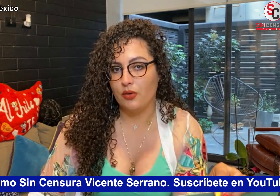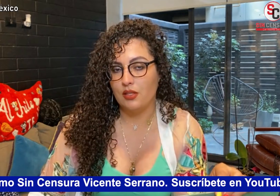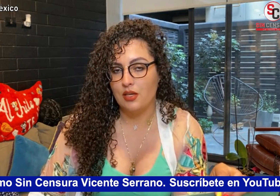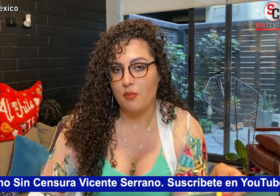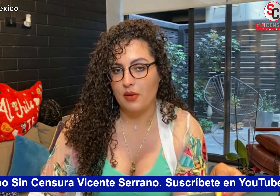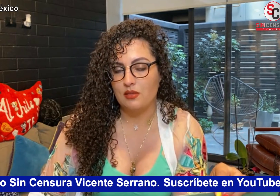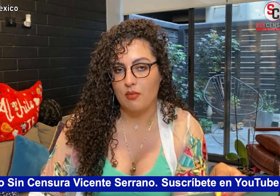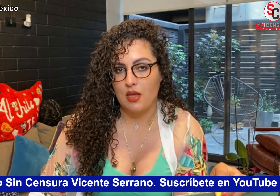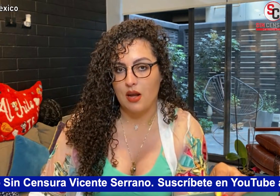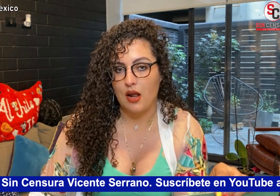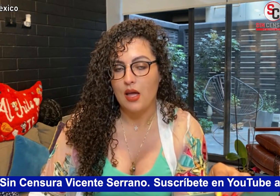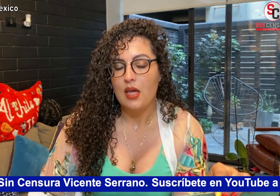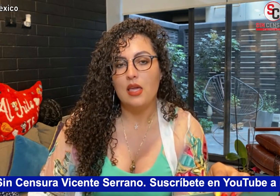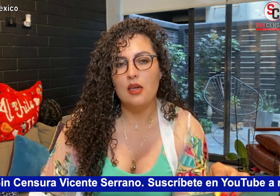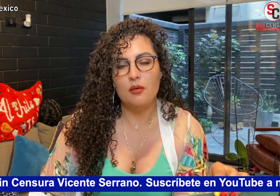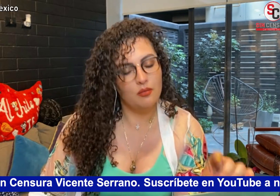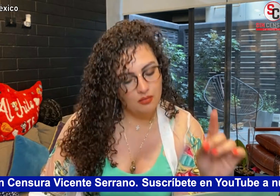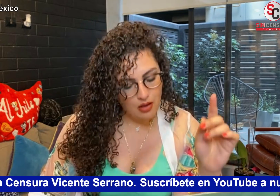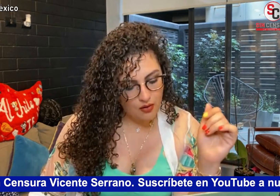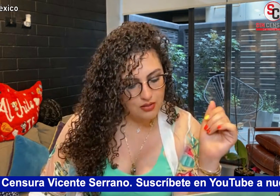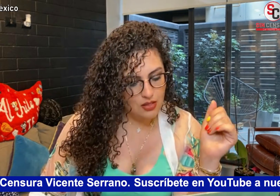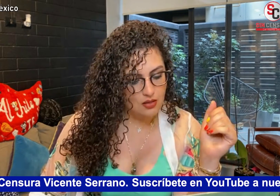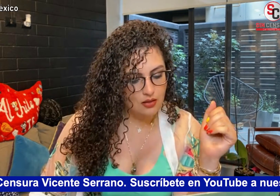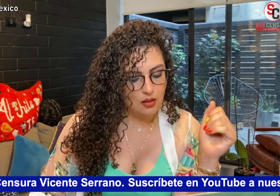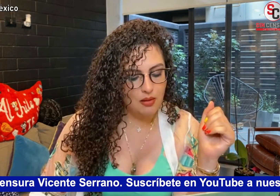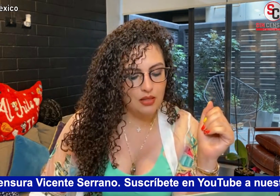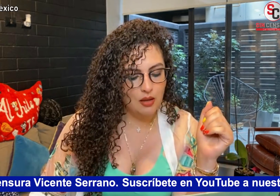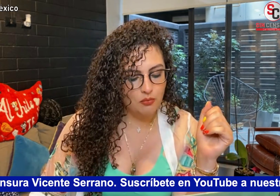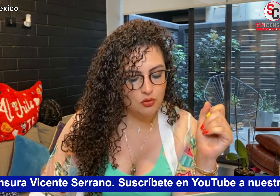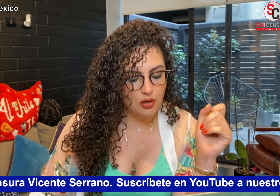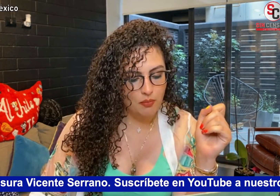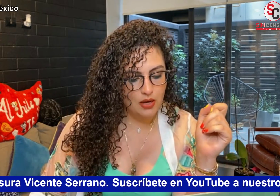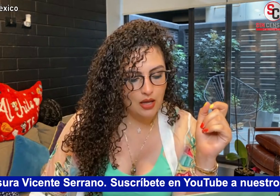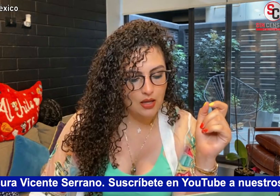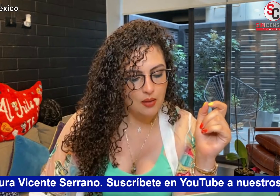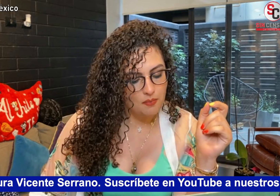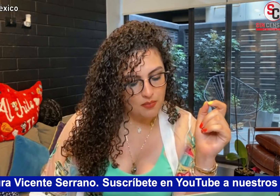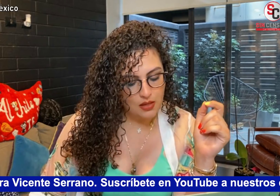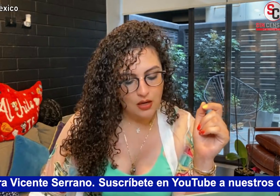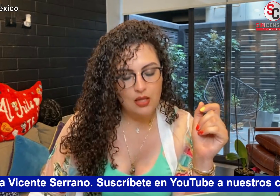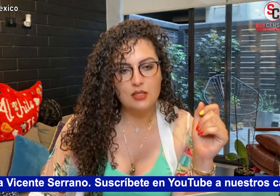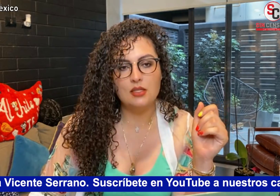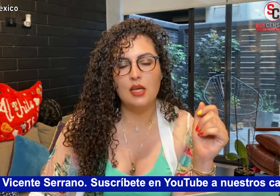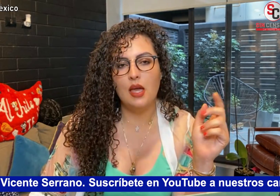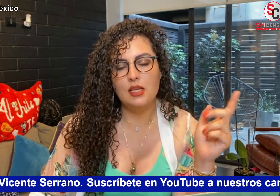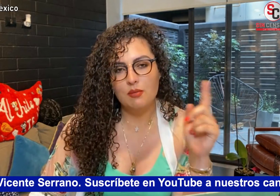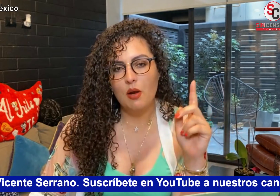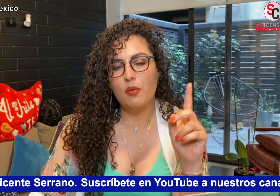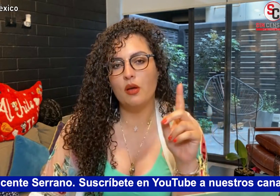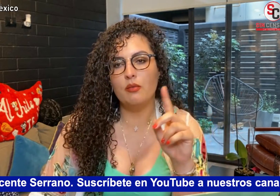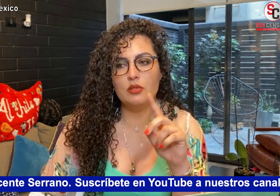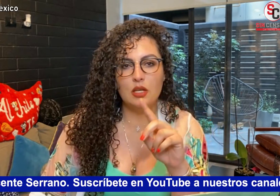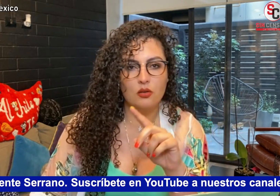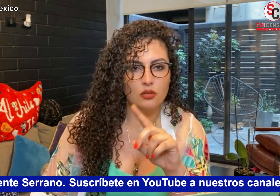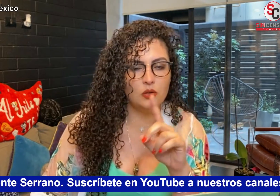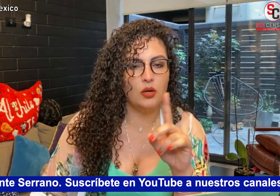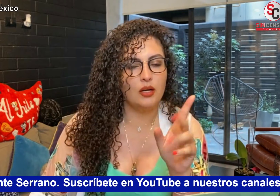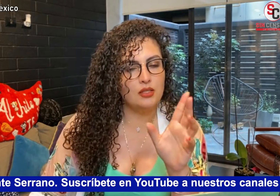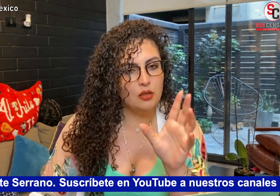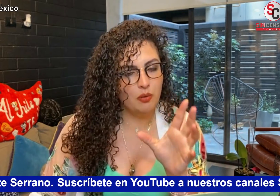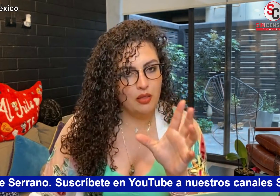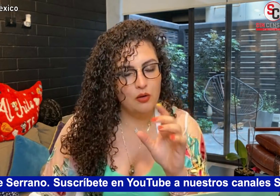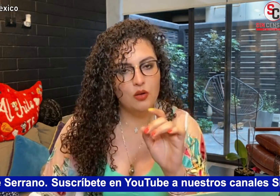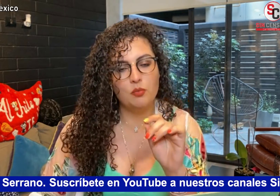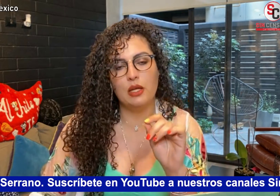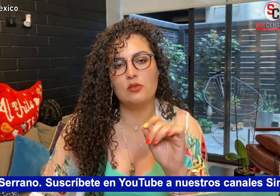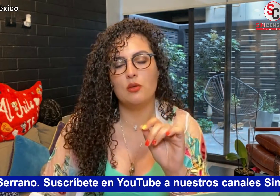en la conferencia de prensa mañanera. Y ahora sí, que valdría mucho la pena, mi querida Ceci, échamelo porque vamos a estar cortando y